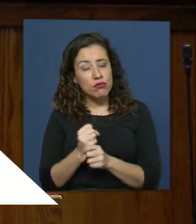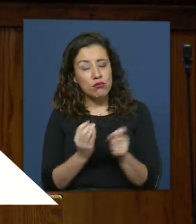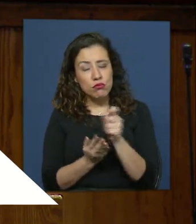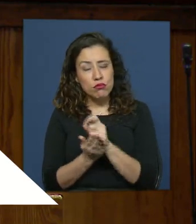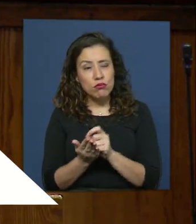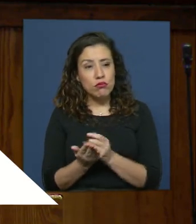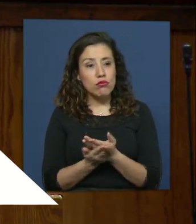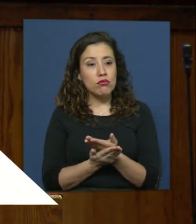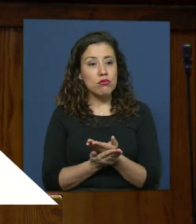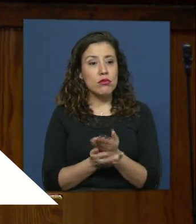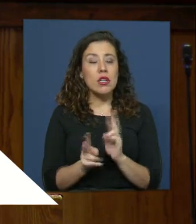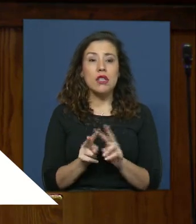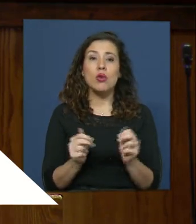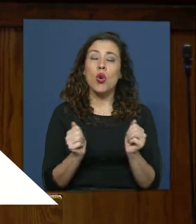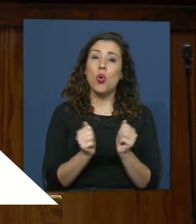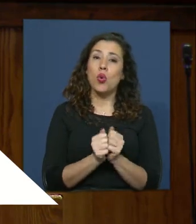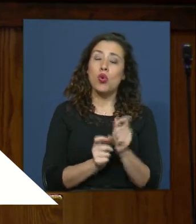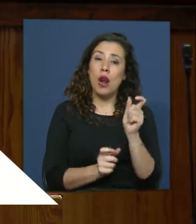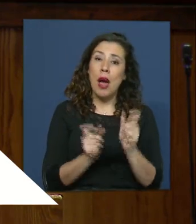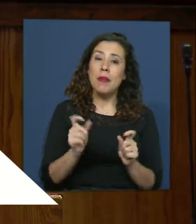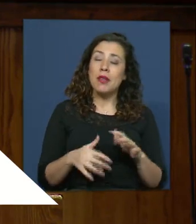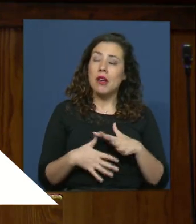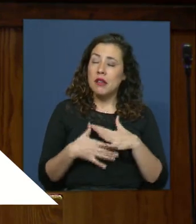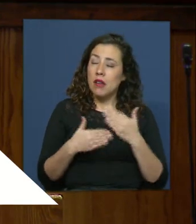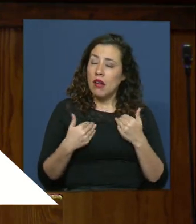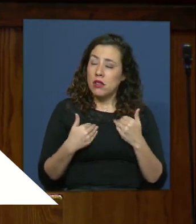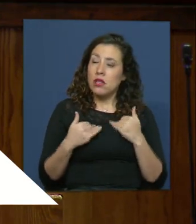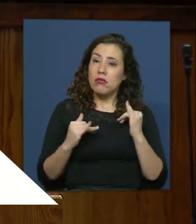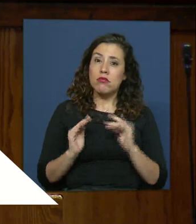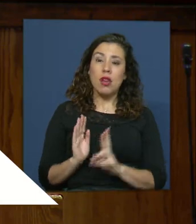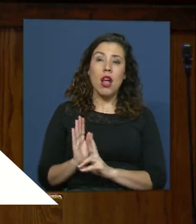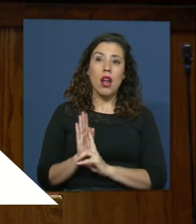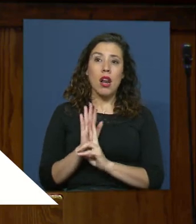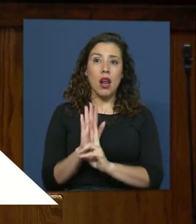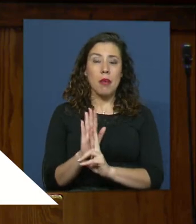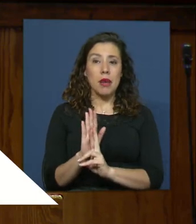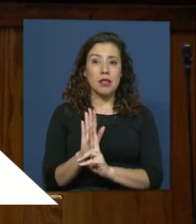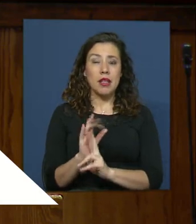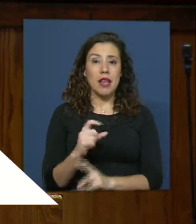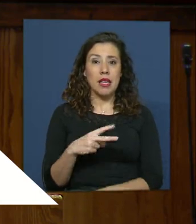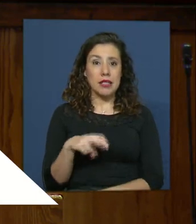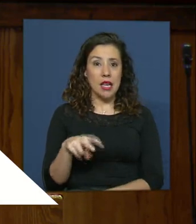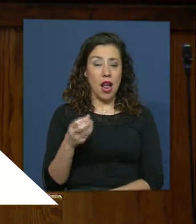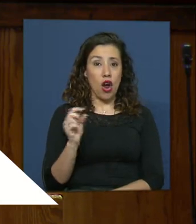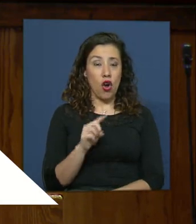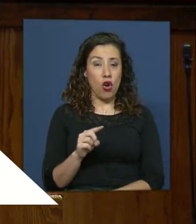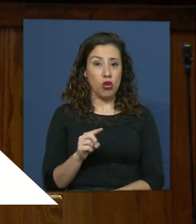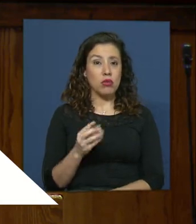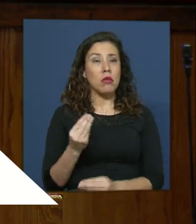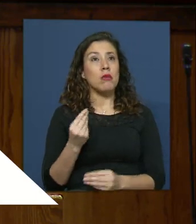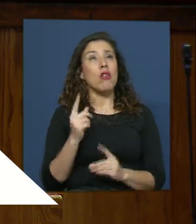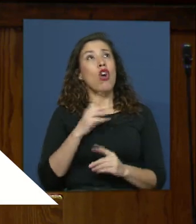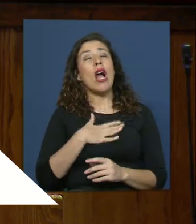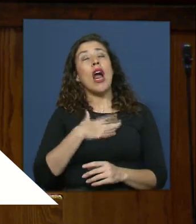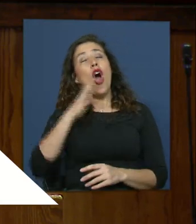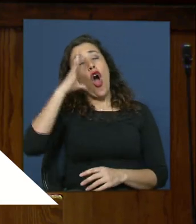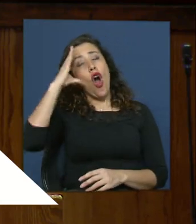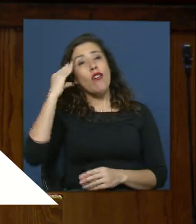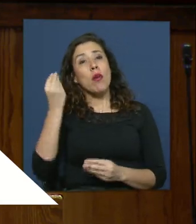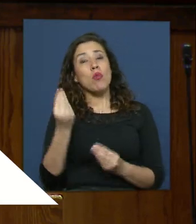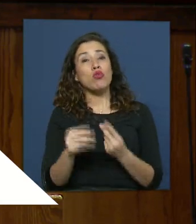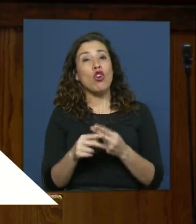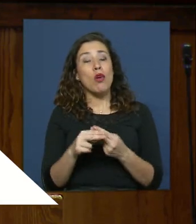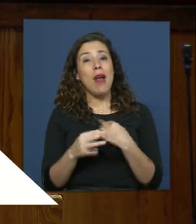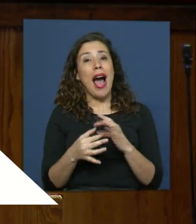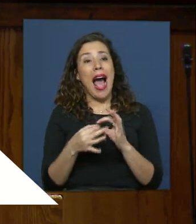propuesta que fue construida junto a quienes hoy se sienten plenamente representantes y herederos de los changos, y con temor de olvidarme de muchos nombres,